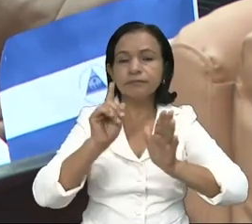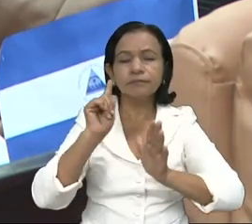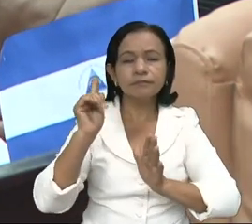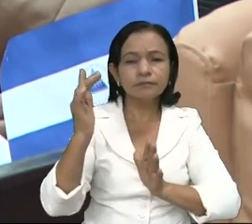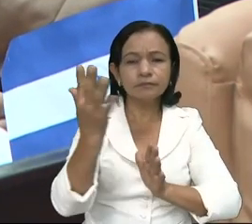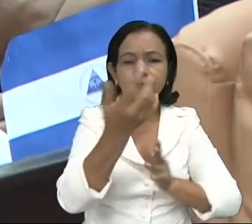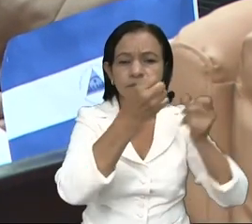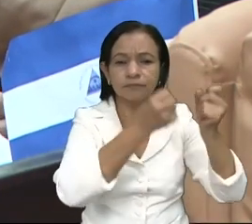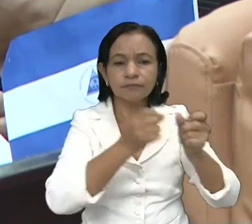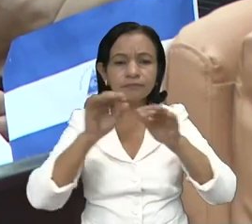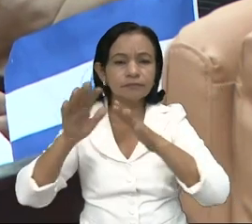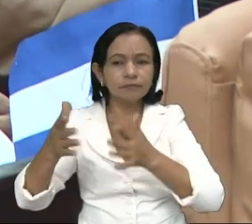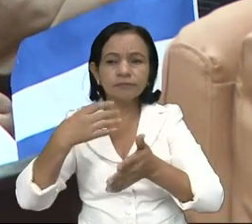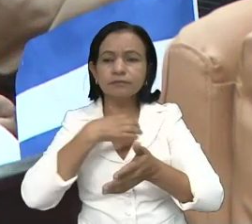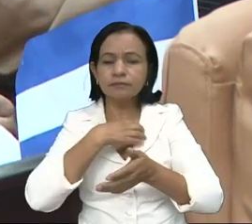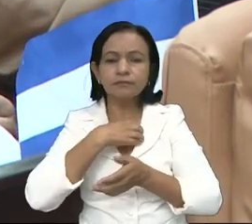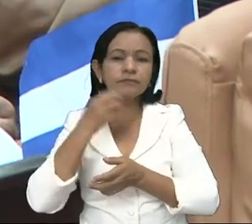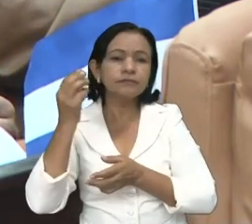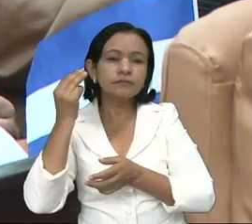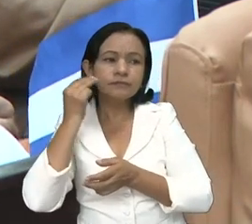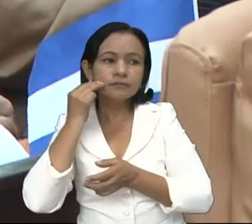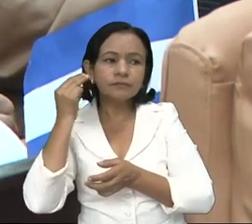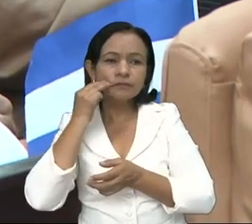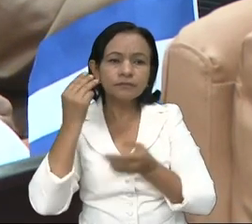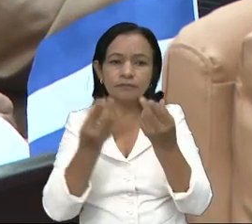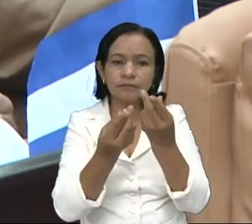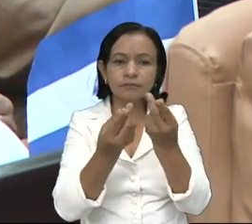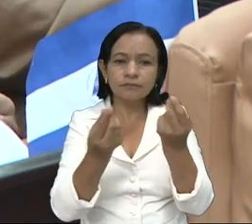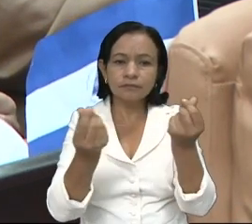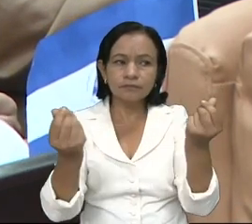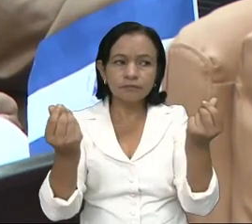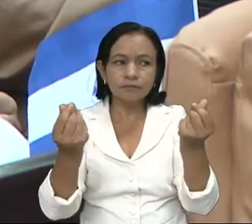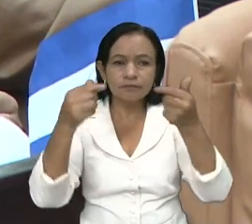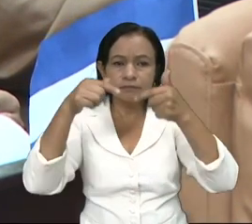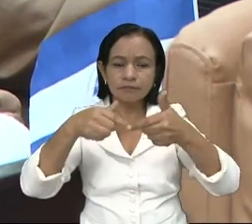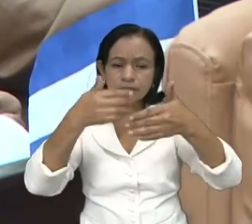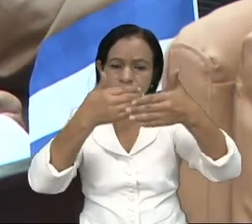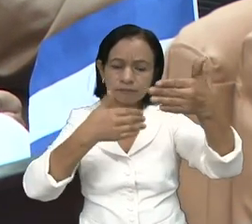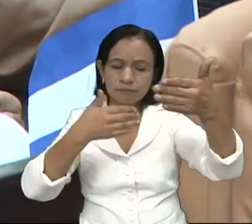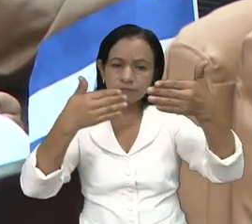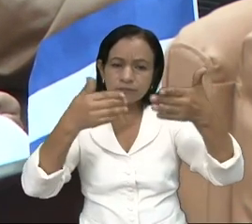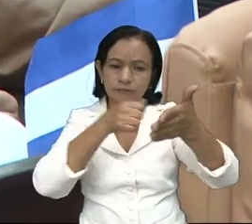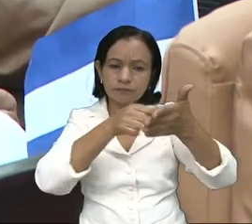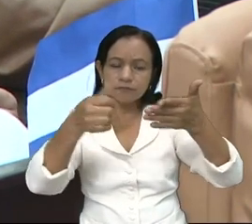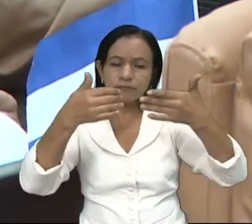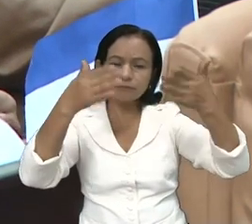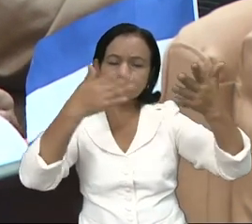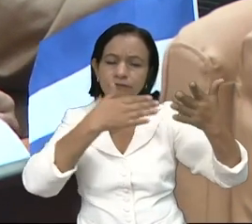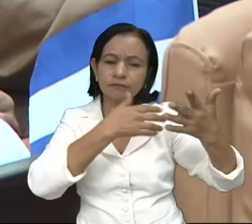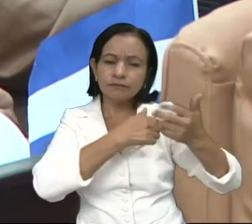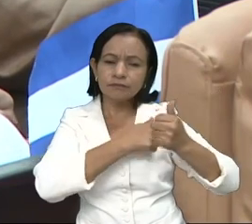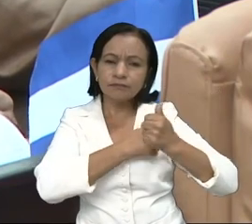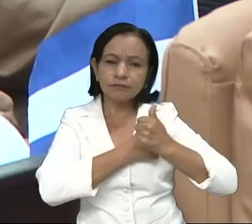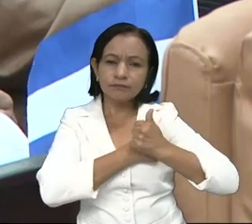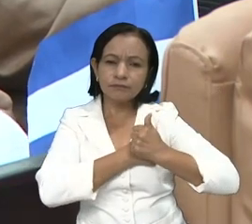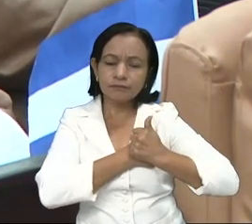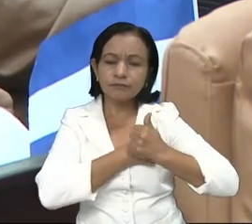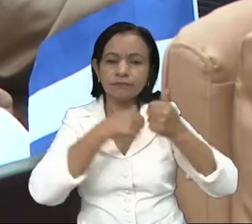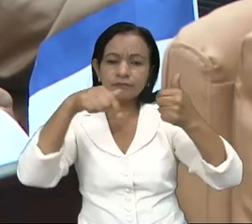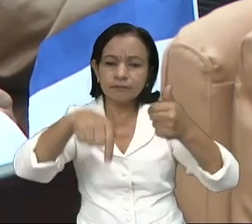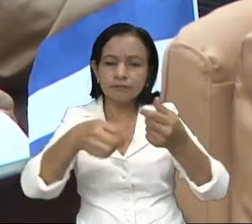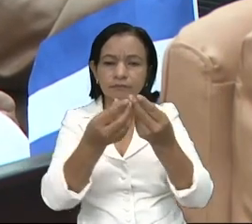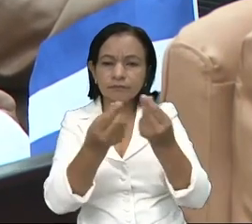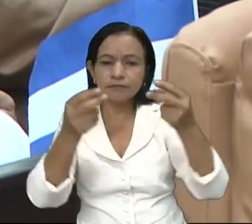de la Madre Tierra. Esta declaración es una carta abierta de amor a la Madre Tierra, a la